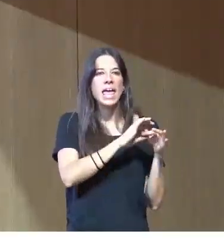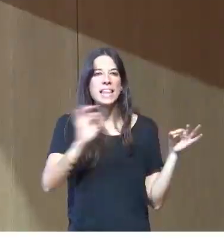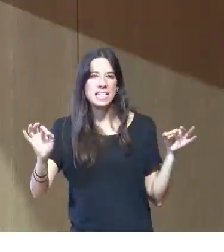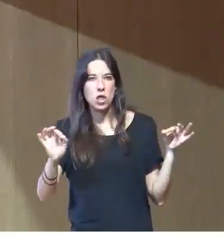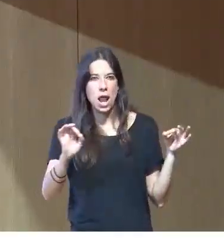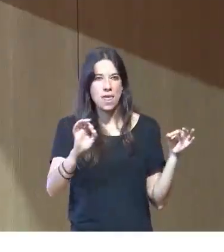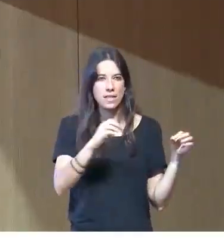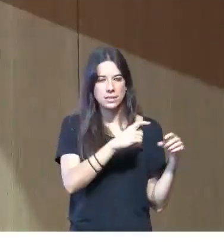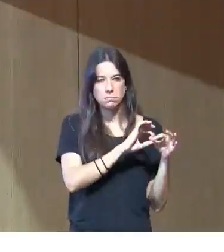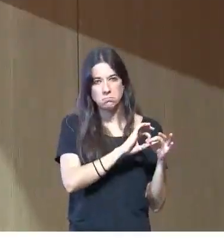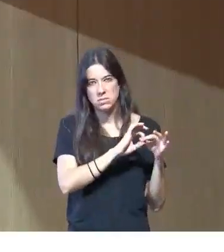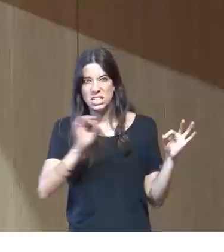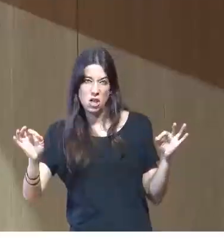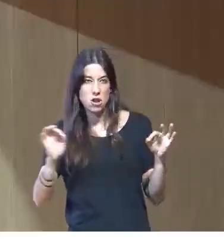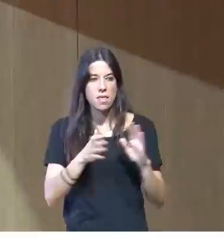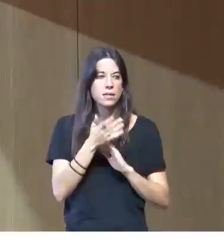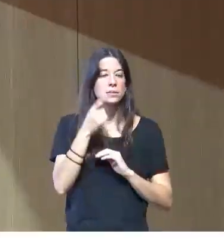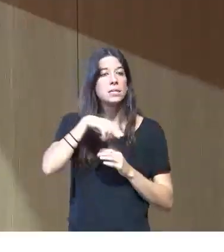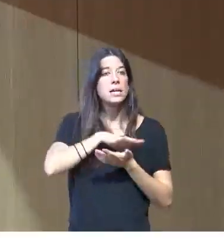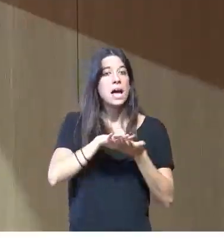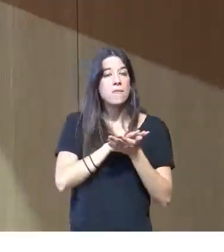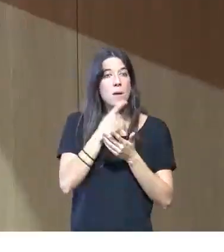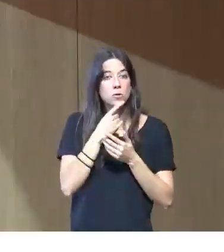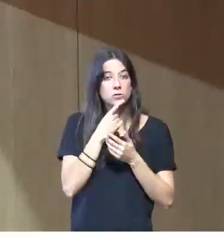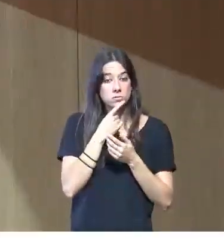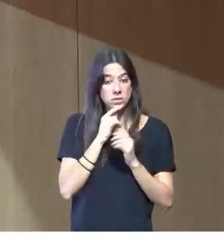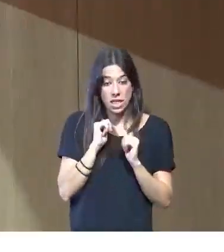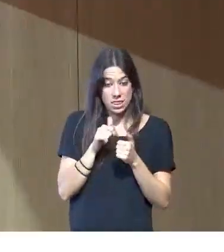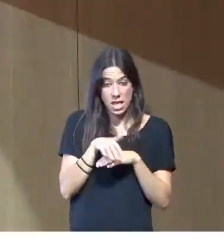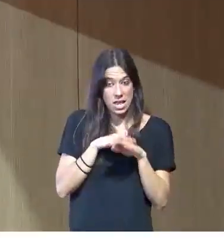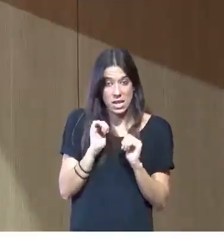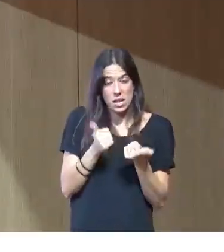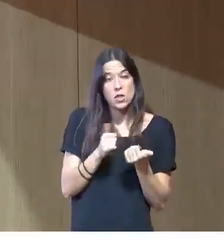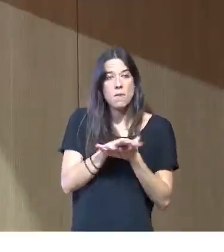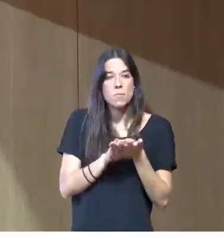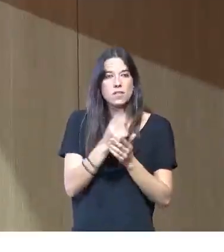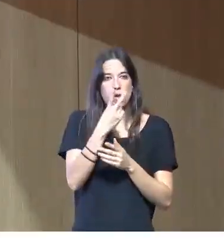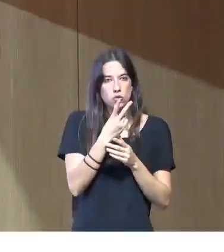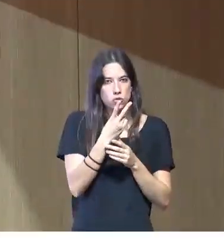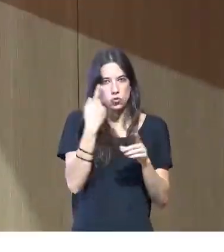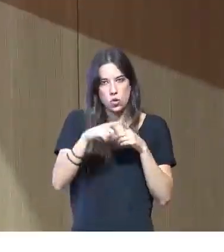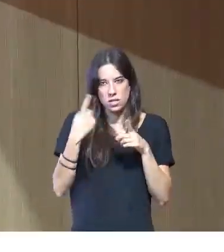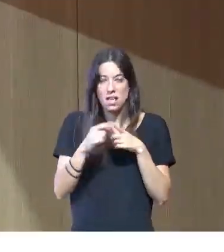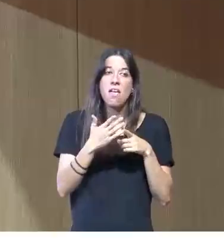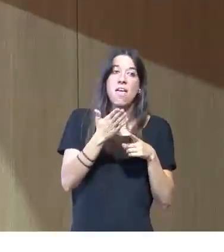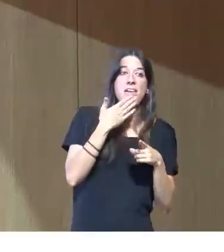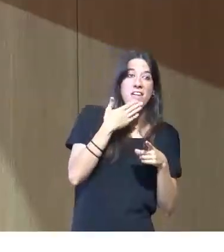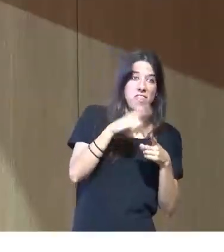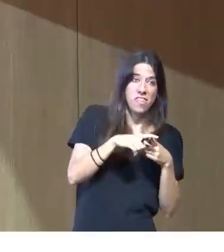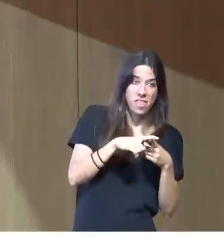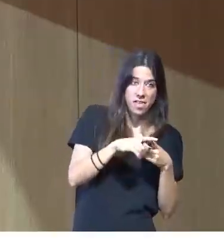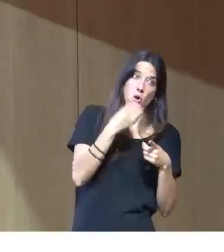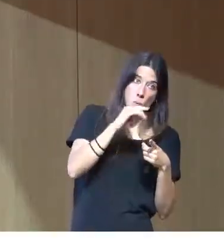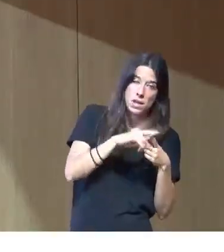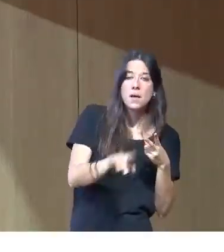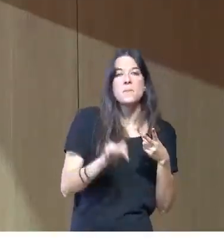Ya estamos aquí hablando de partida de dos interseccionalidades que es la edad y la discapacidad y dentro de